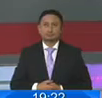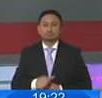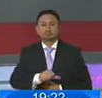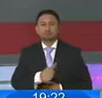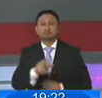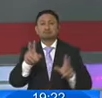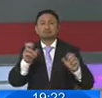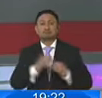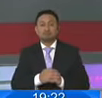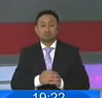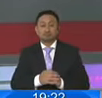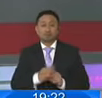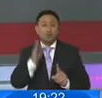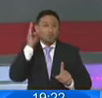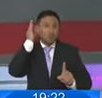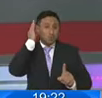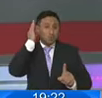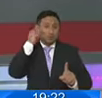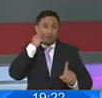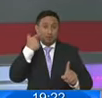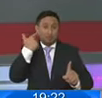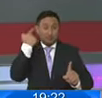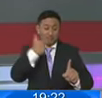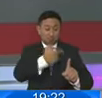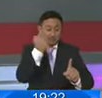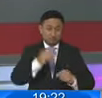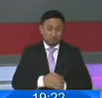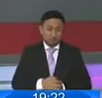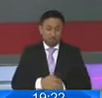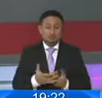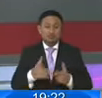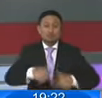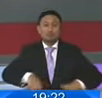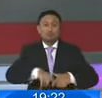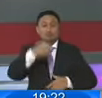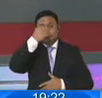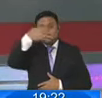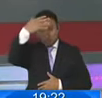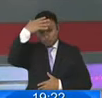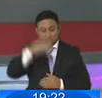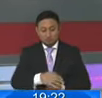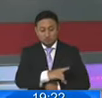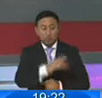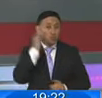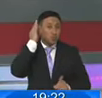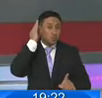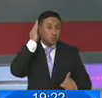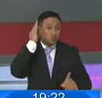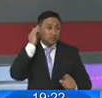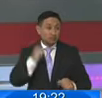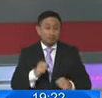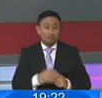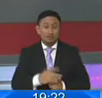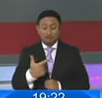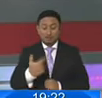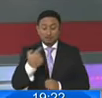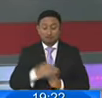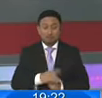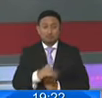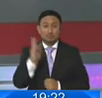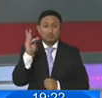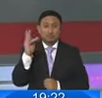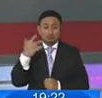Otro presunto caso de femicidio y suicidio se habría dado en un sector rural de Santo Domingo. La mujer presentaba una herida de bala y su esposo